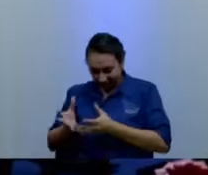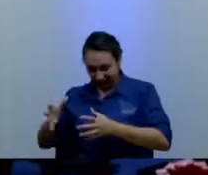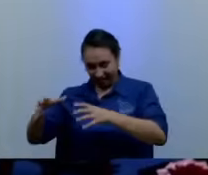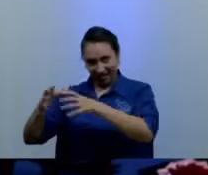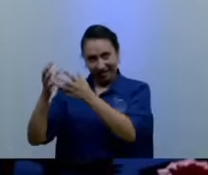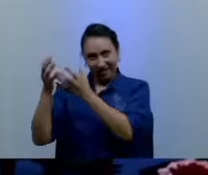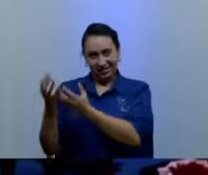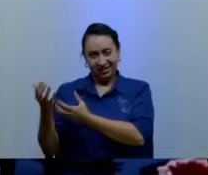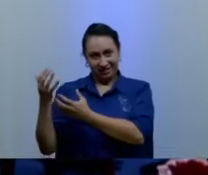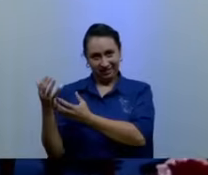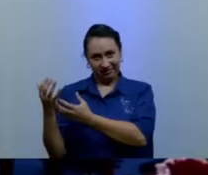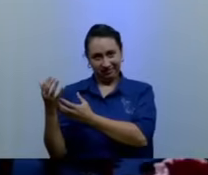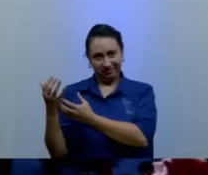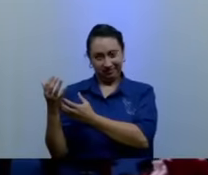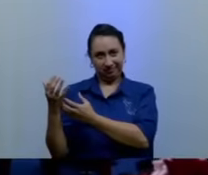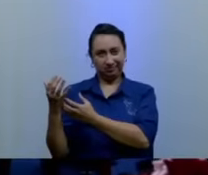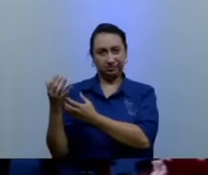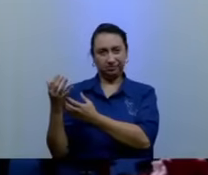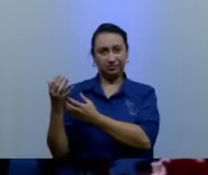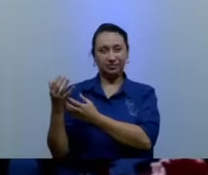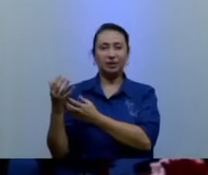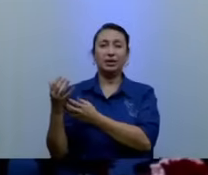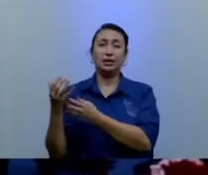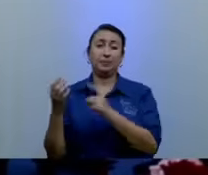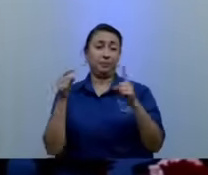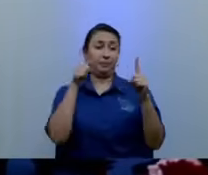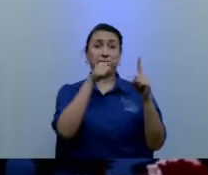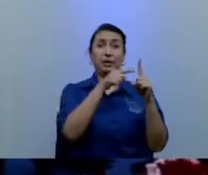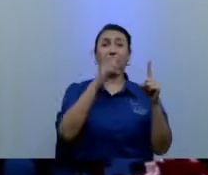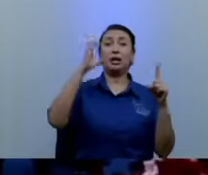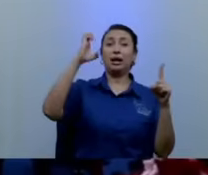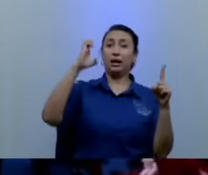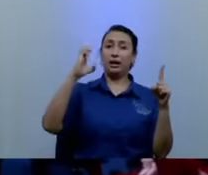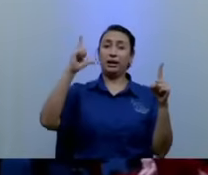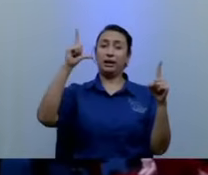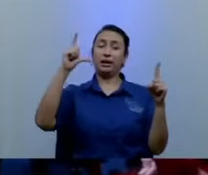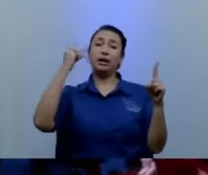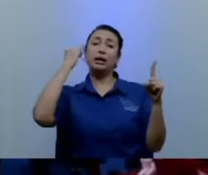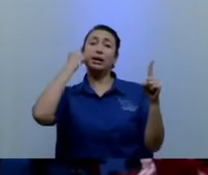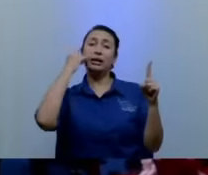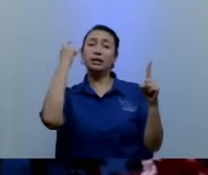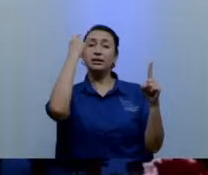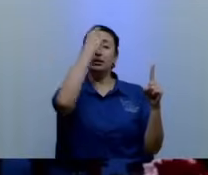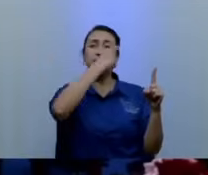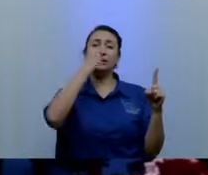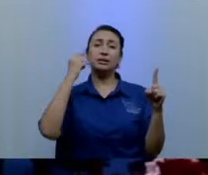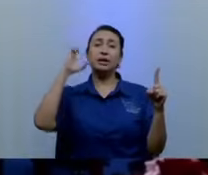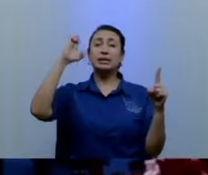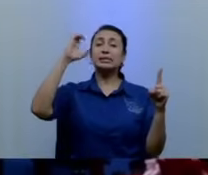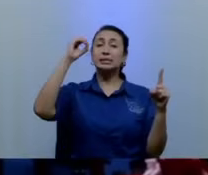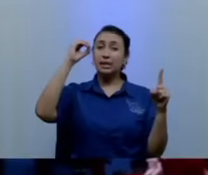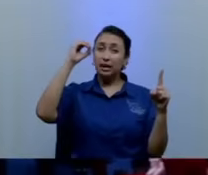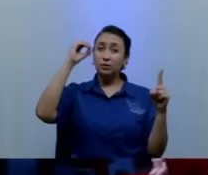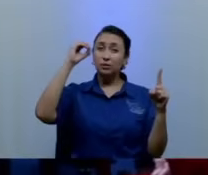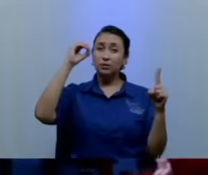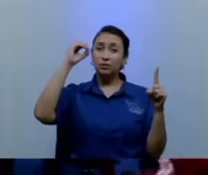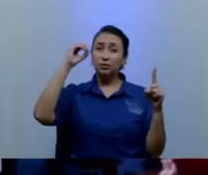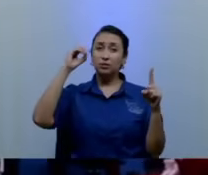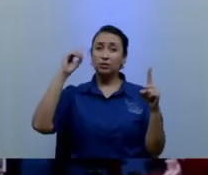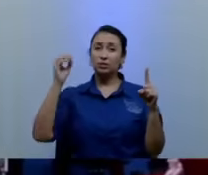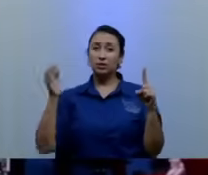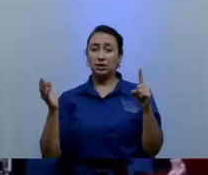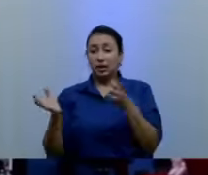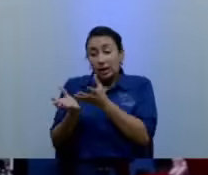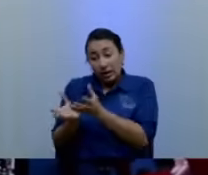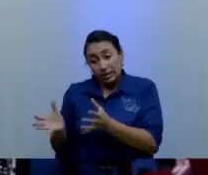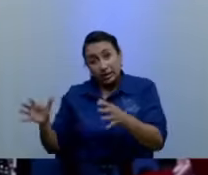Esos hermanos mexicanos le enseñan a uno cómo comer tacos, hermano. Porque le llevan ahí un montón de carne y tortillas. Y